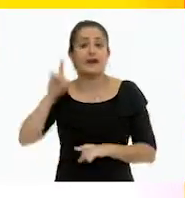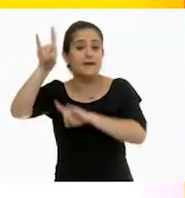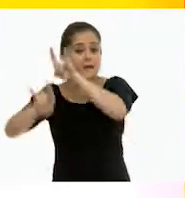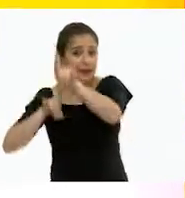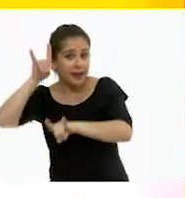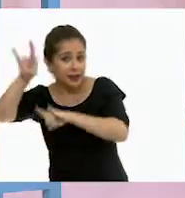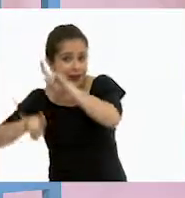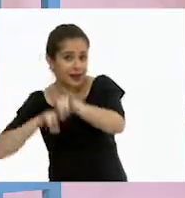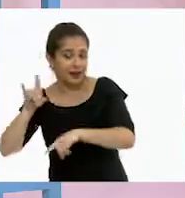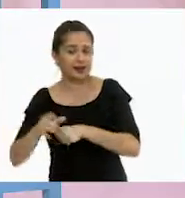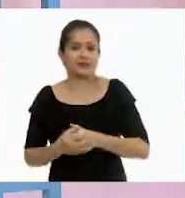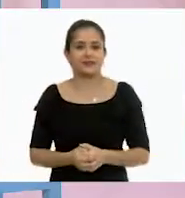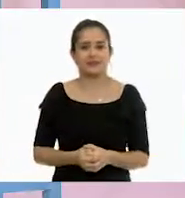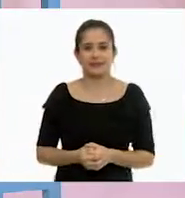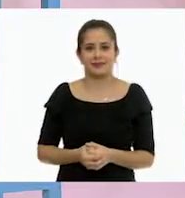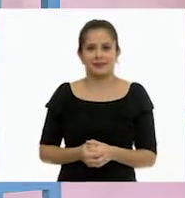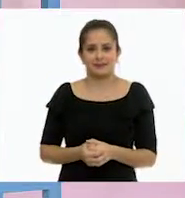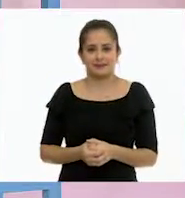feria.